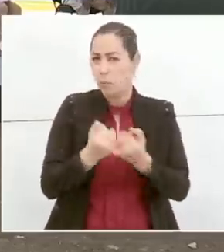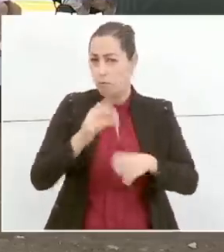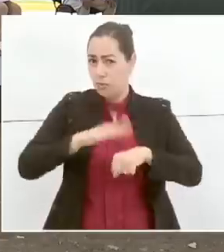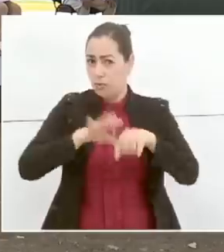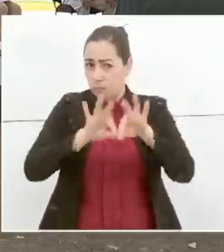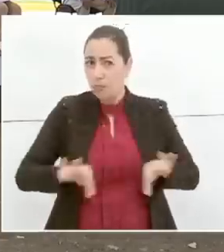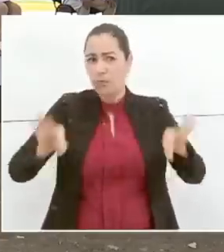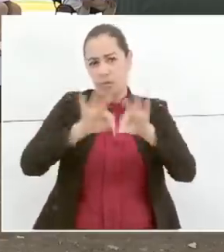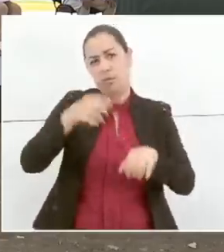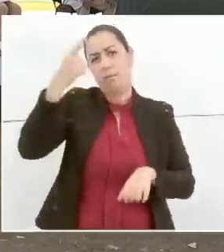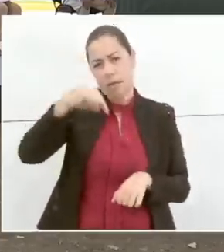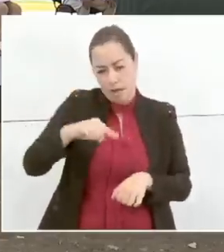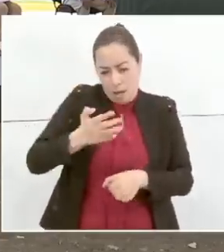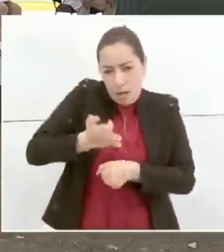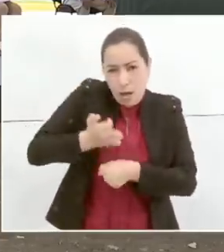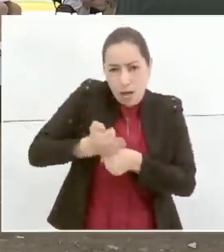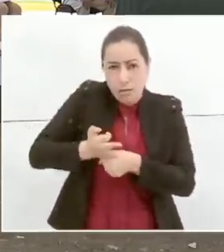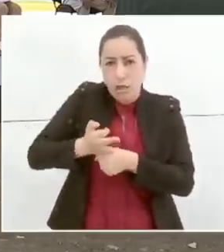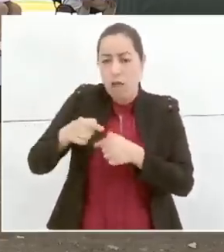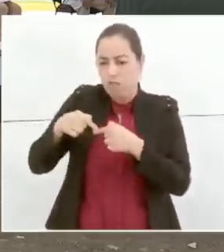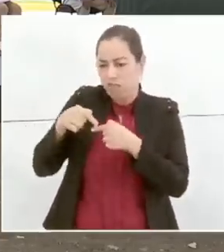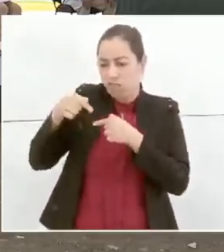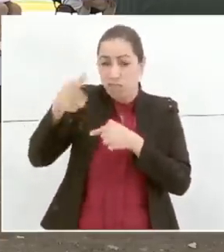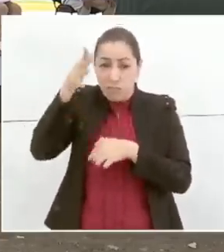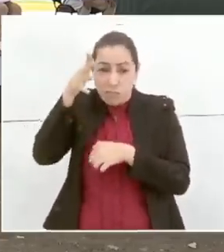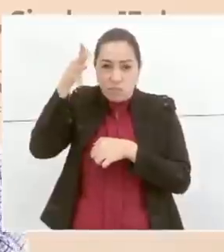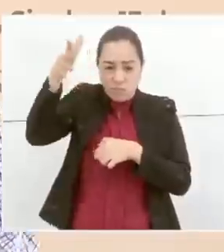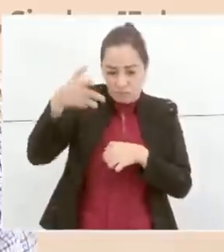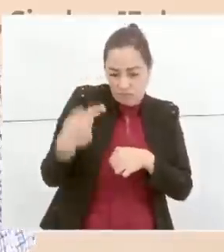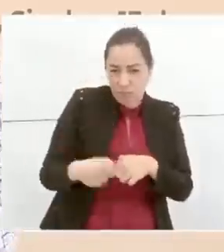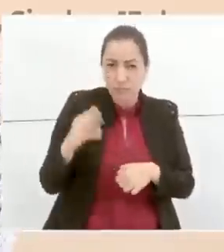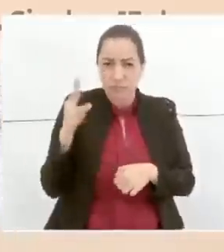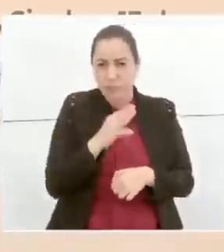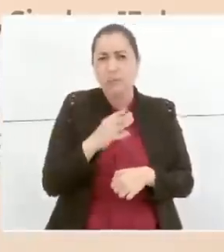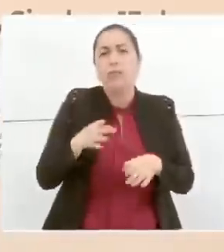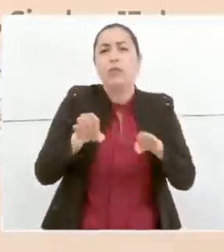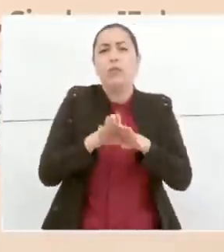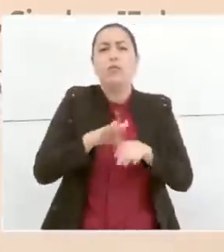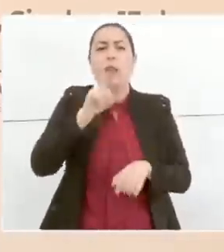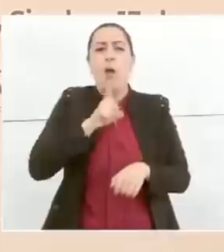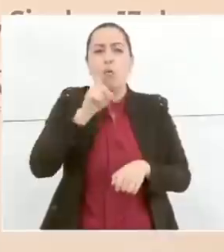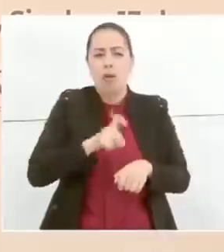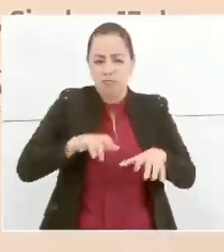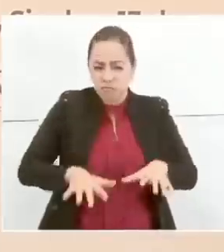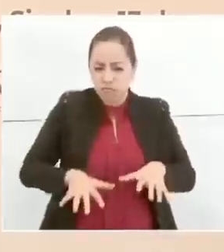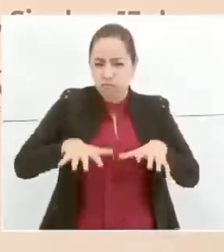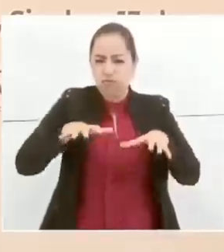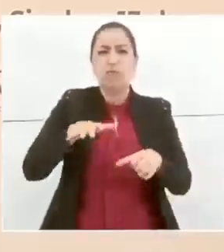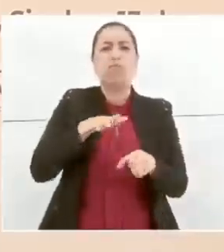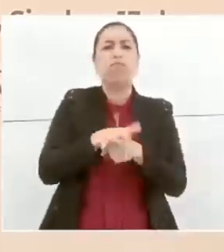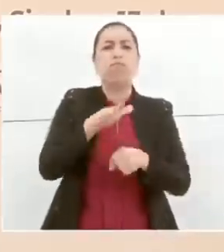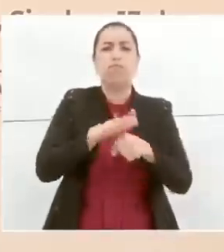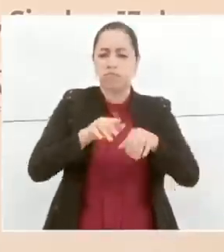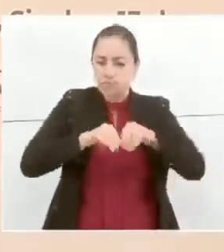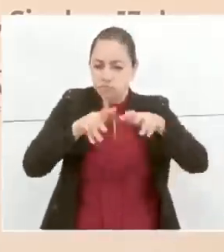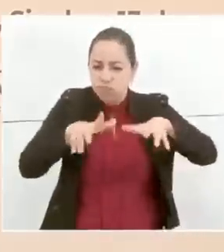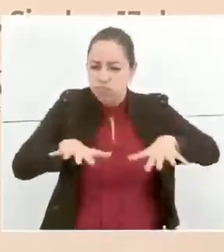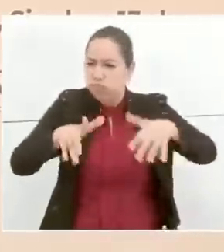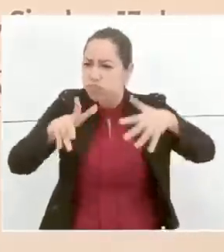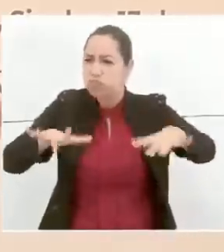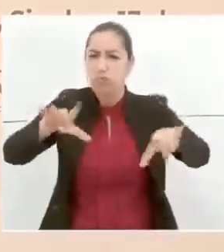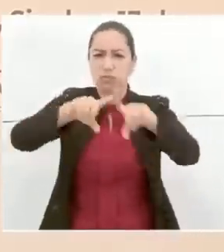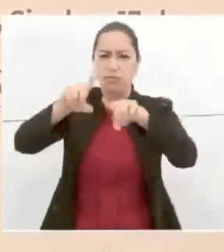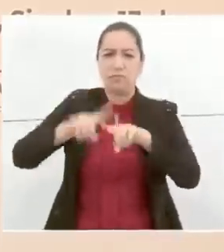como es resolver el problema del abasto de agua por los próximos 20, 30 años, el acueducto